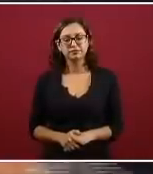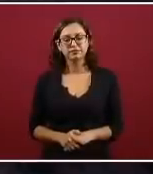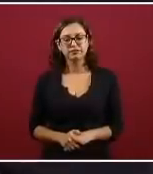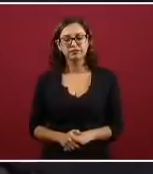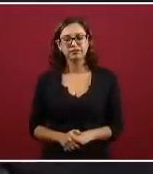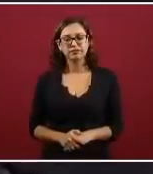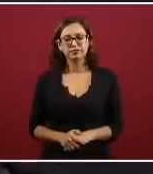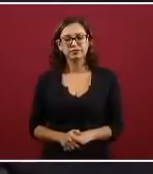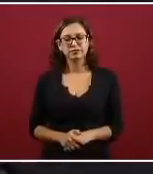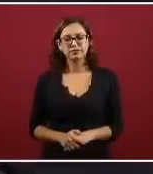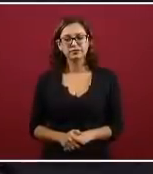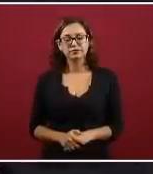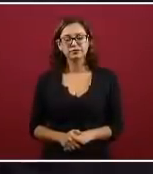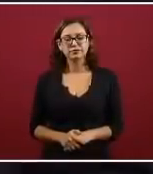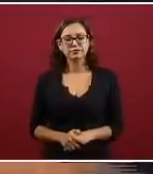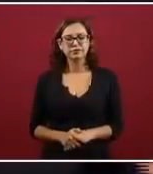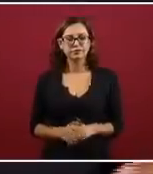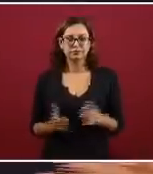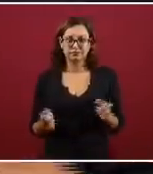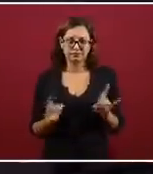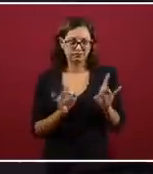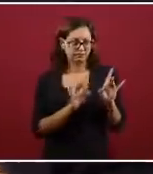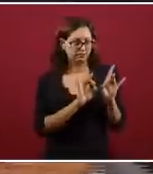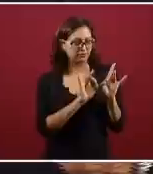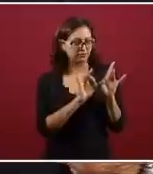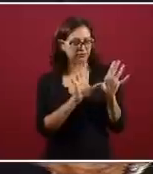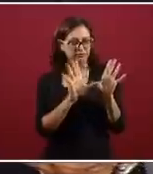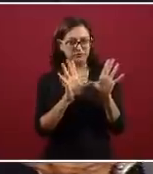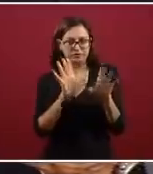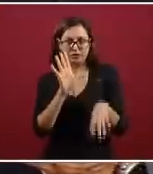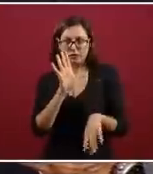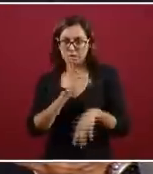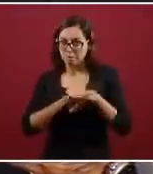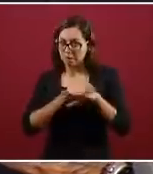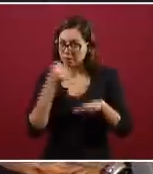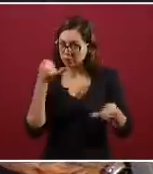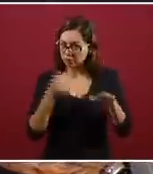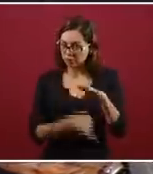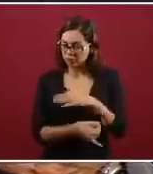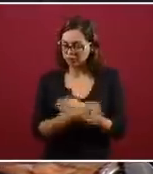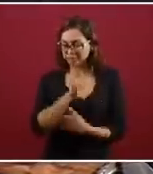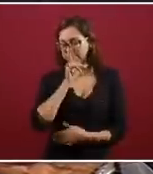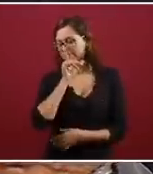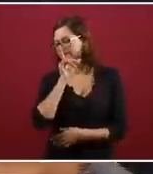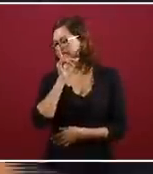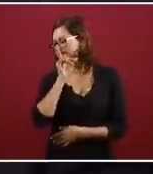O sea, no voy a profundizar.